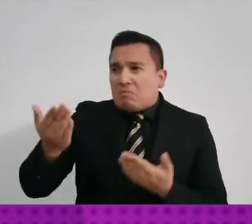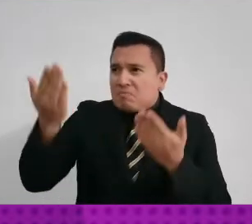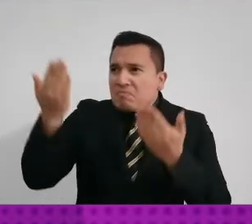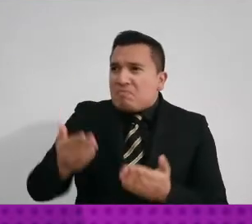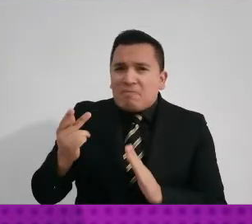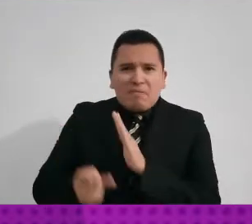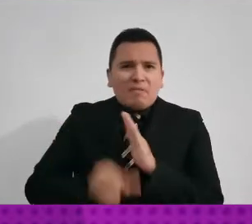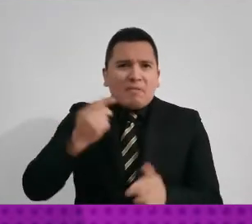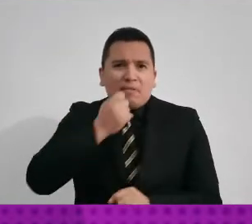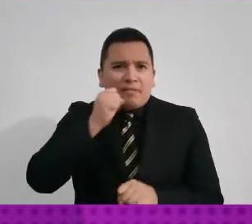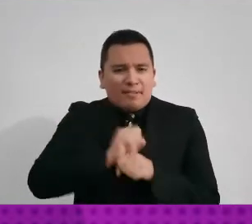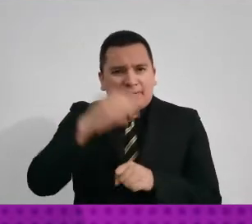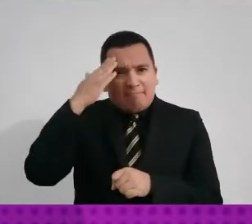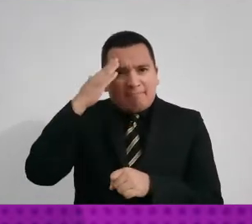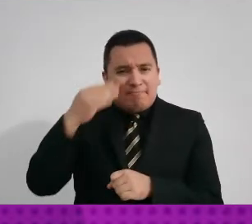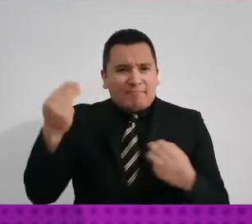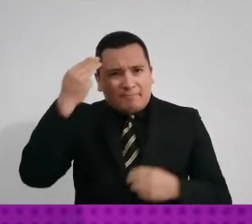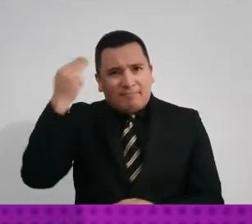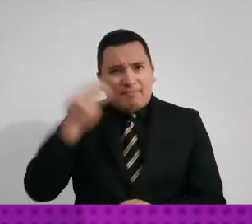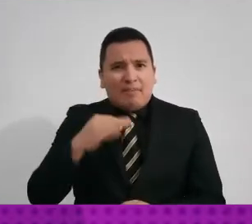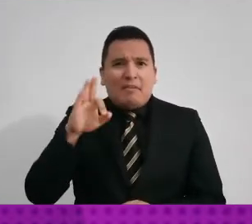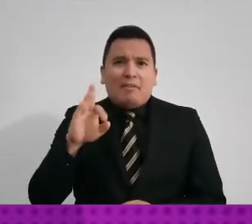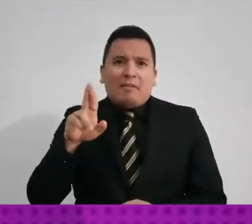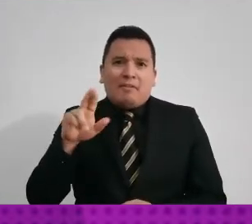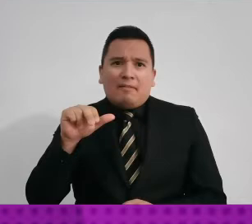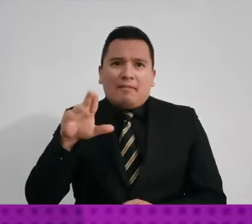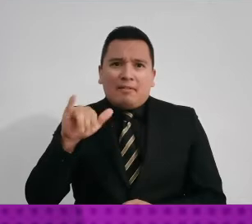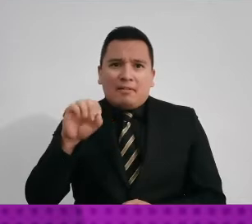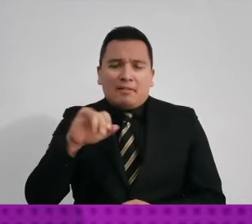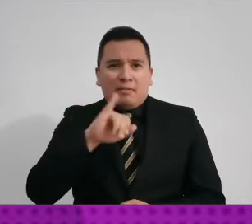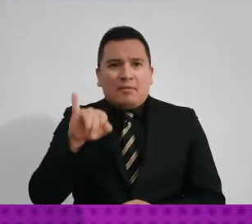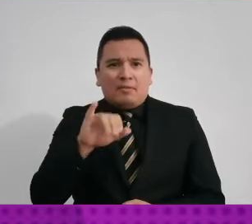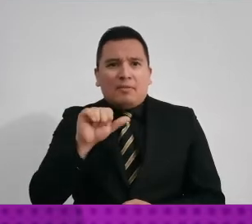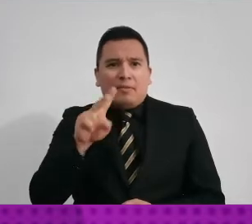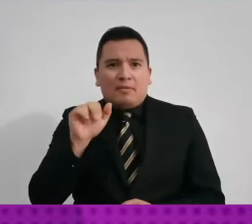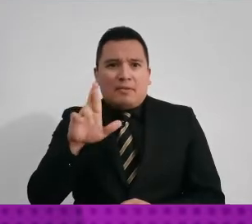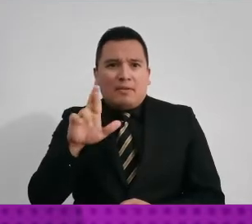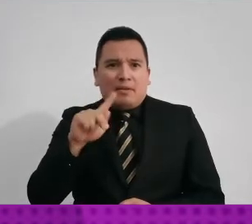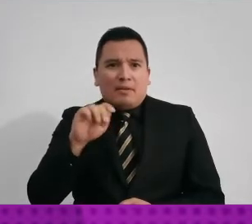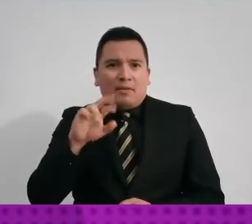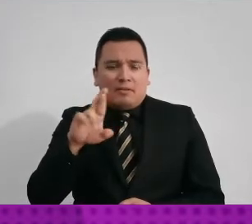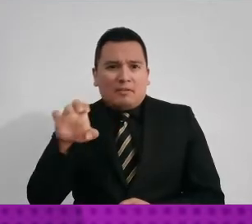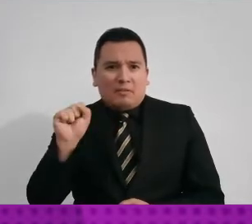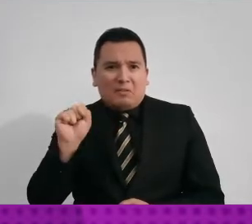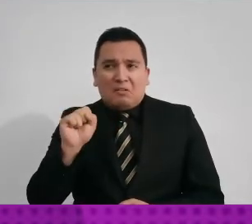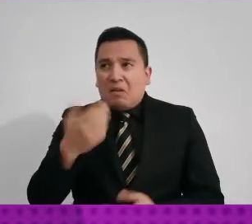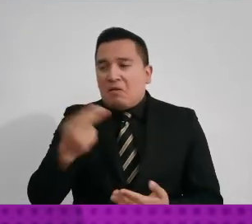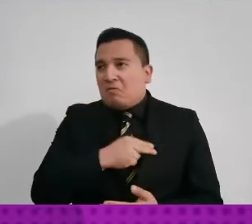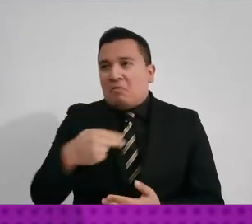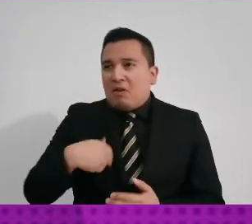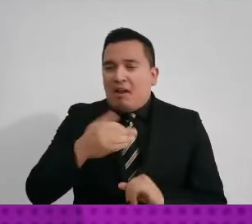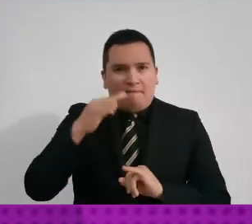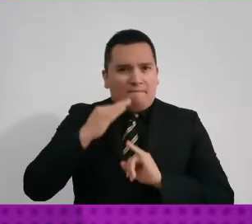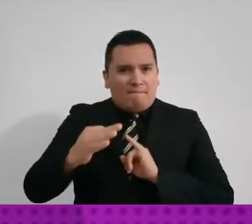con nosotros de nueva cuenta al secretario ejecutivo, al maestro Francisco Javier Torres Rodríguez, para cerrar con broche de oro este